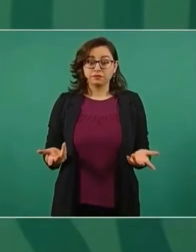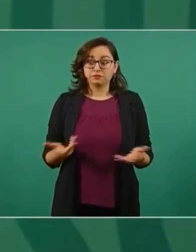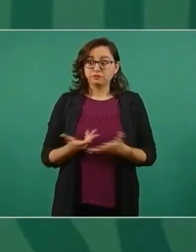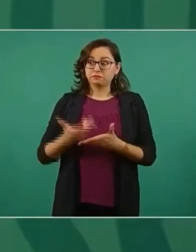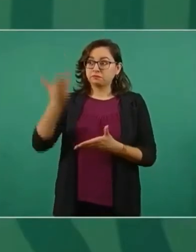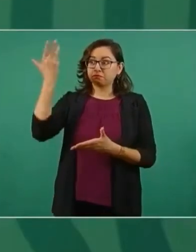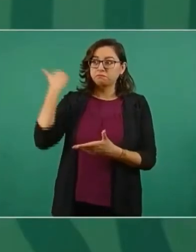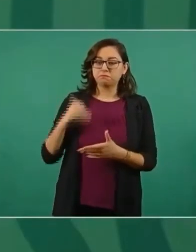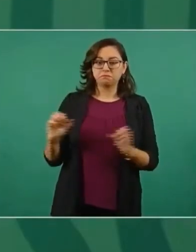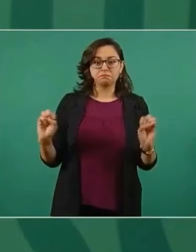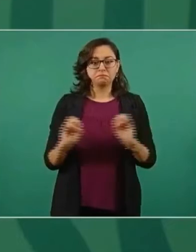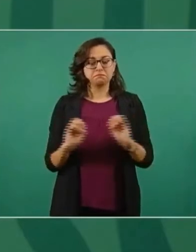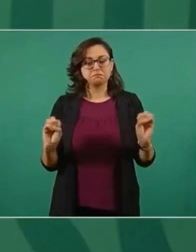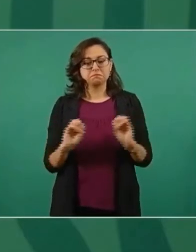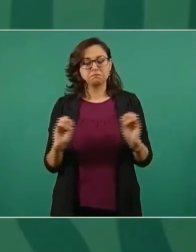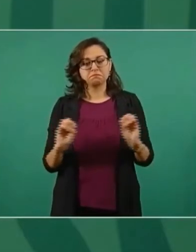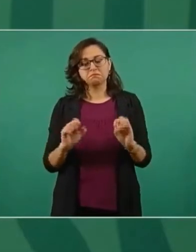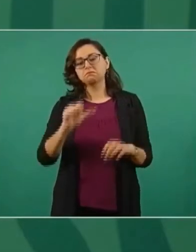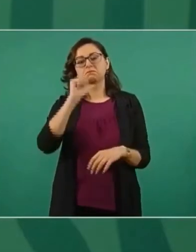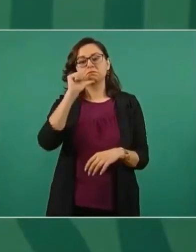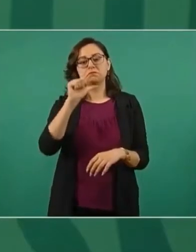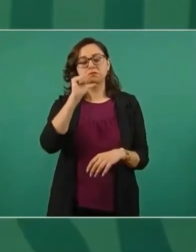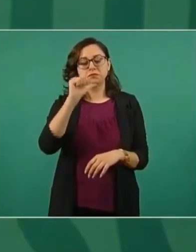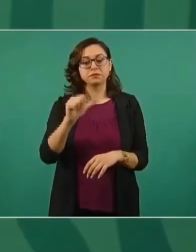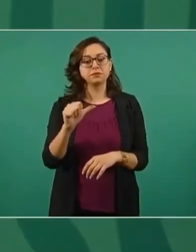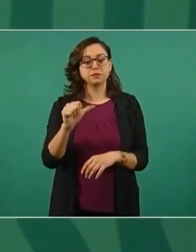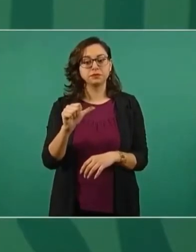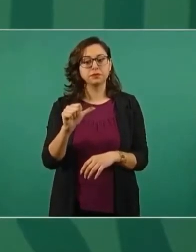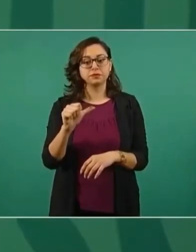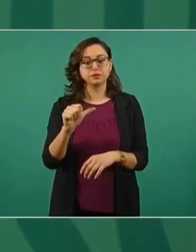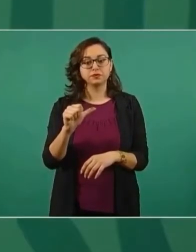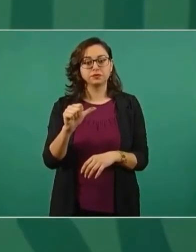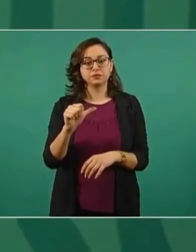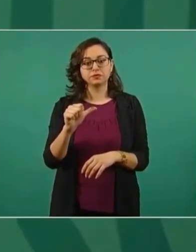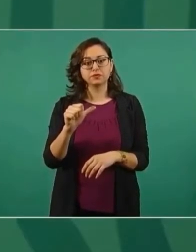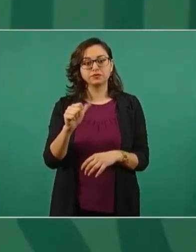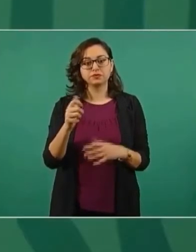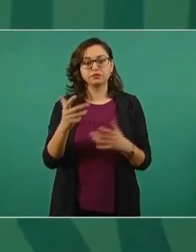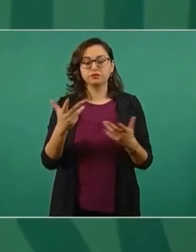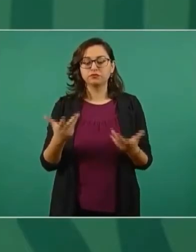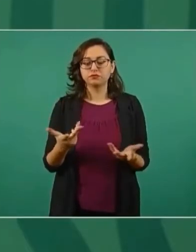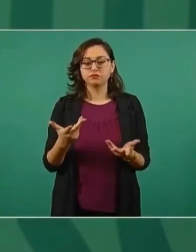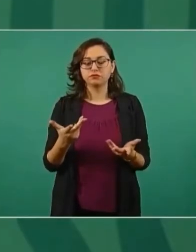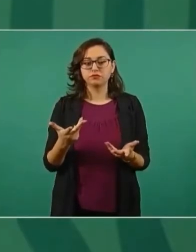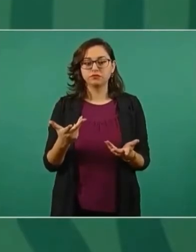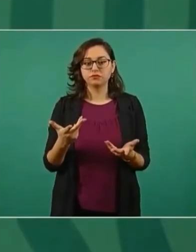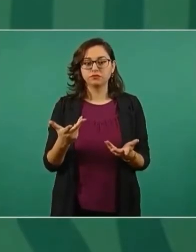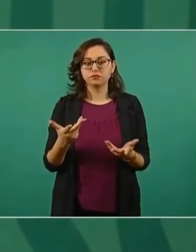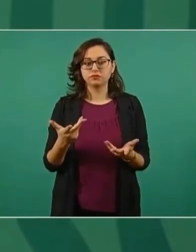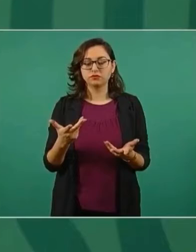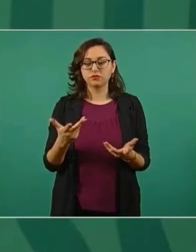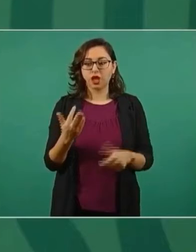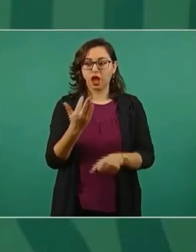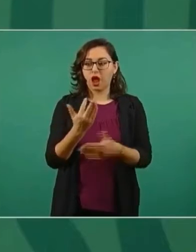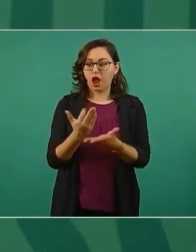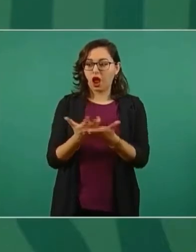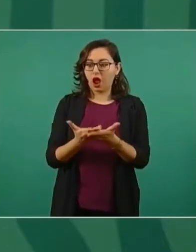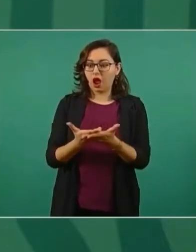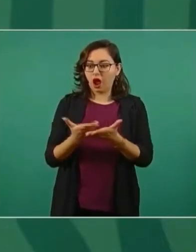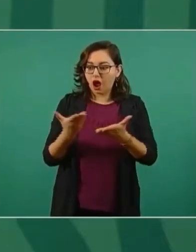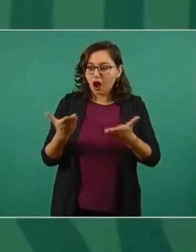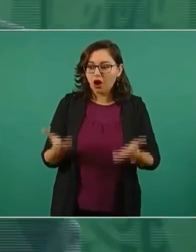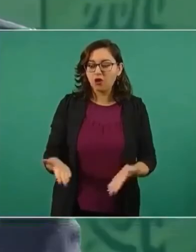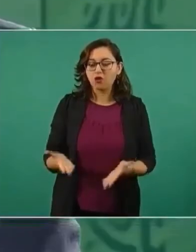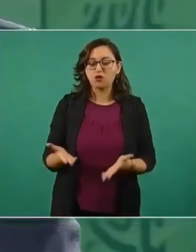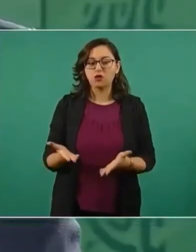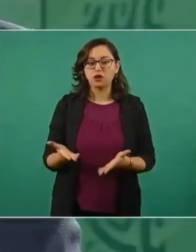nunca visto, porque se votó no solo por un partido,